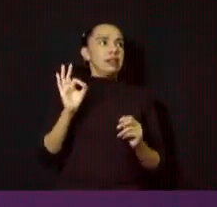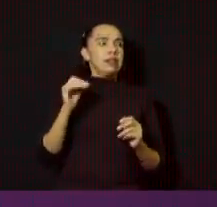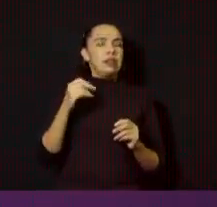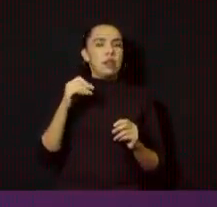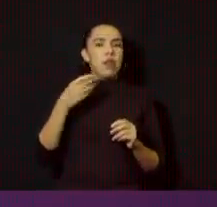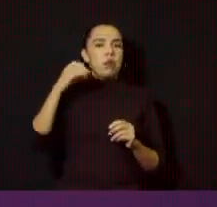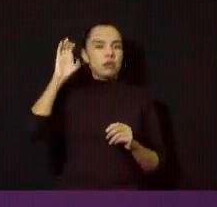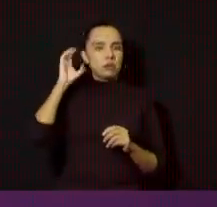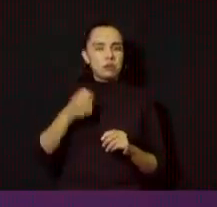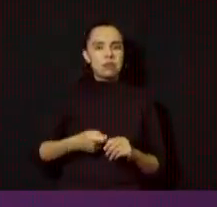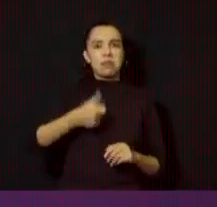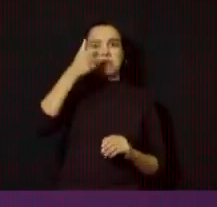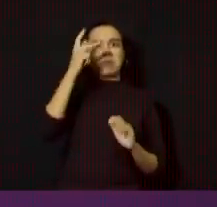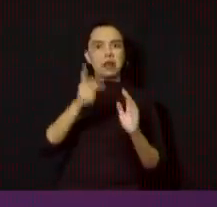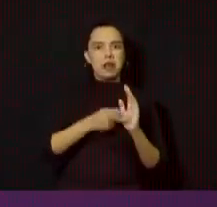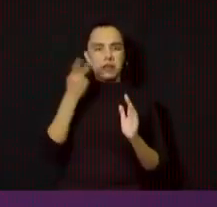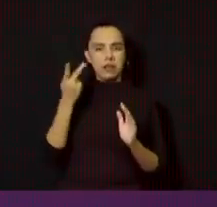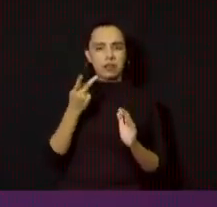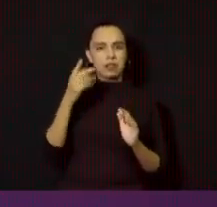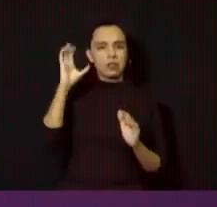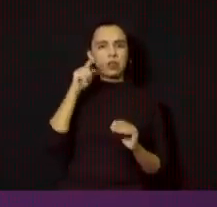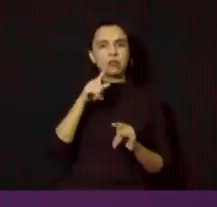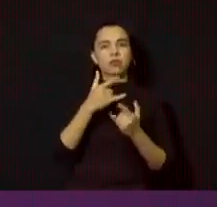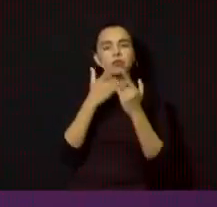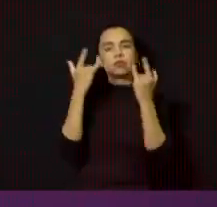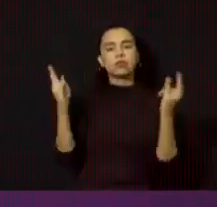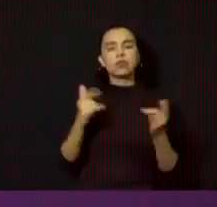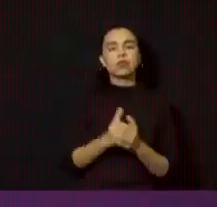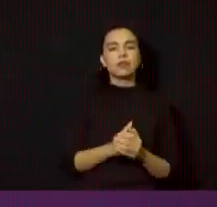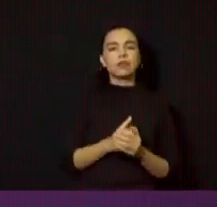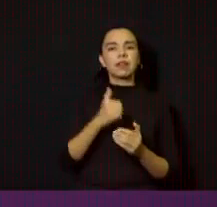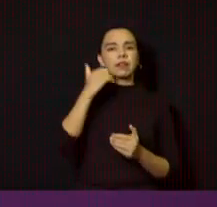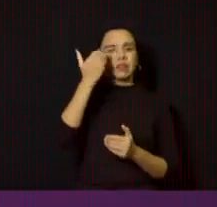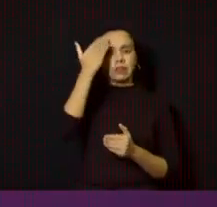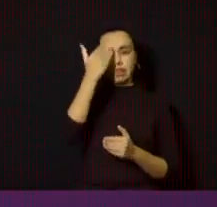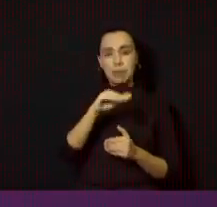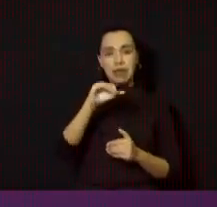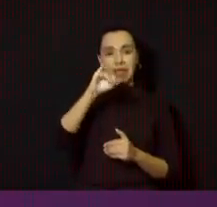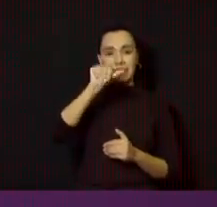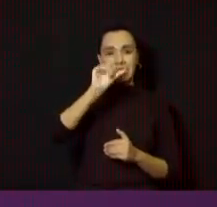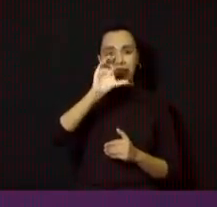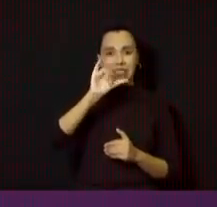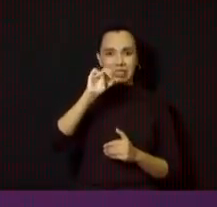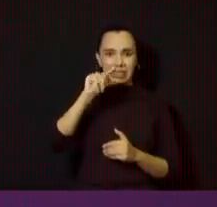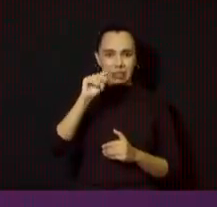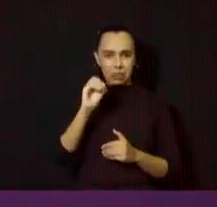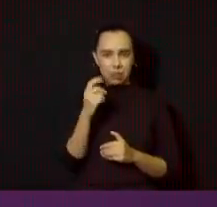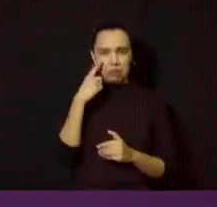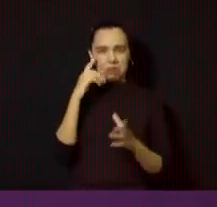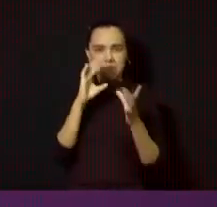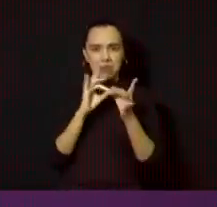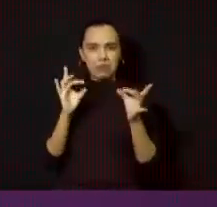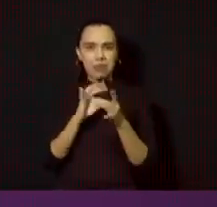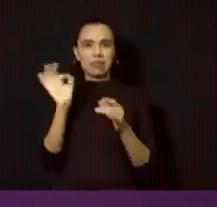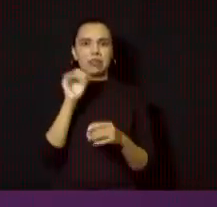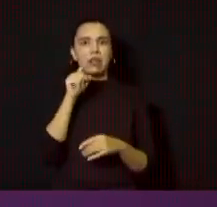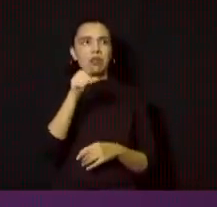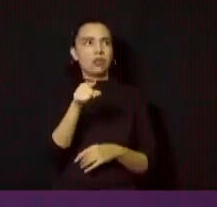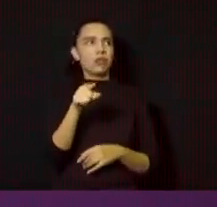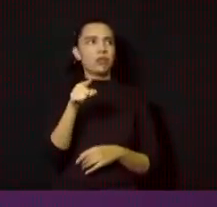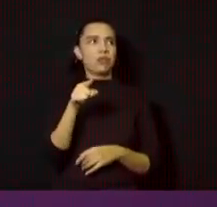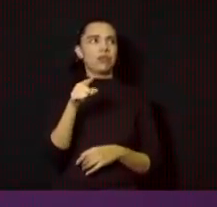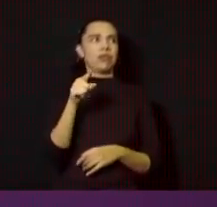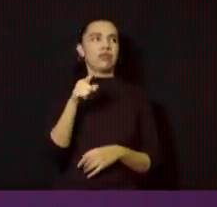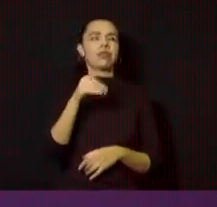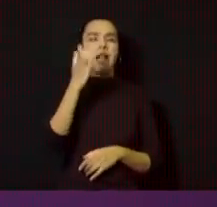primera vez y que está escuchando tu historia. Quiero que sepan que Jacinto, y les voy a dar unos datos, y a lo mejor tú no has escuchado alguno